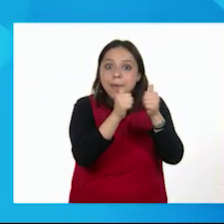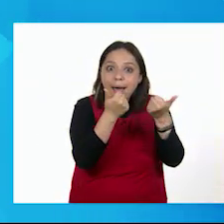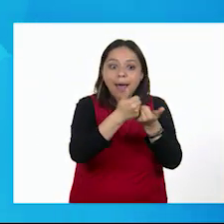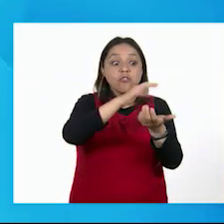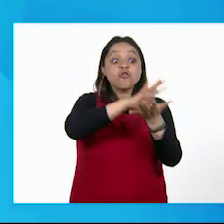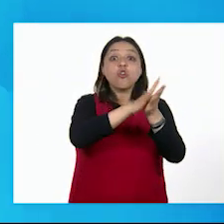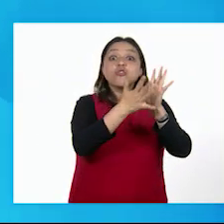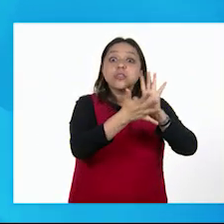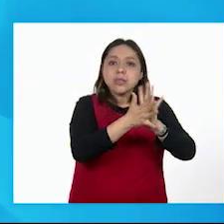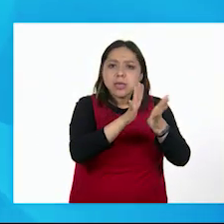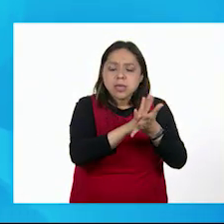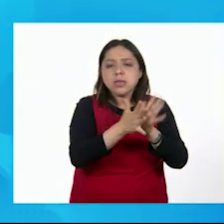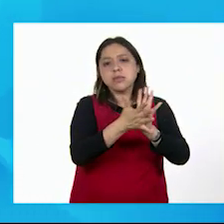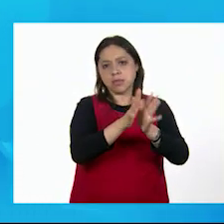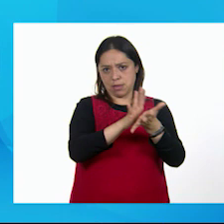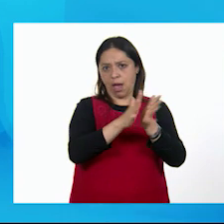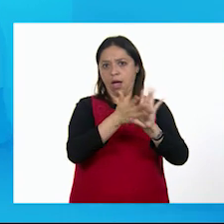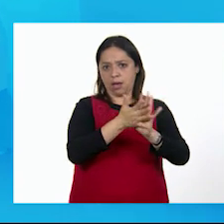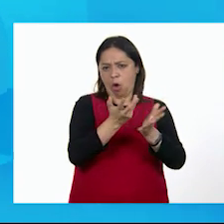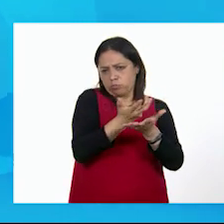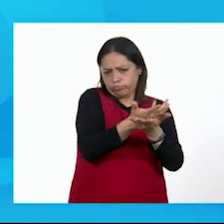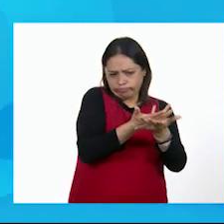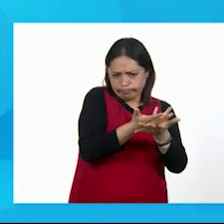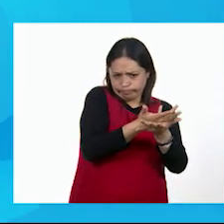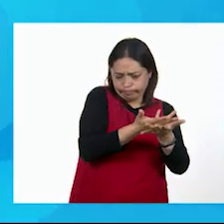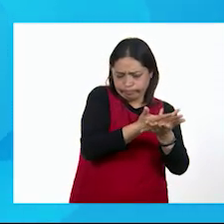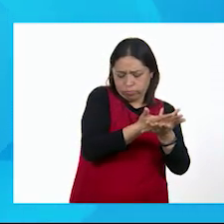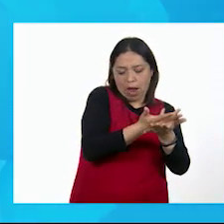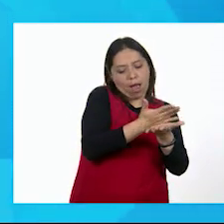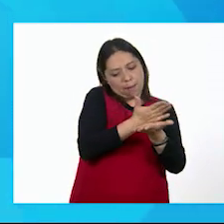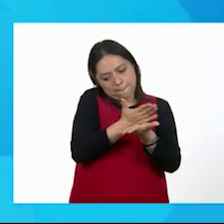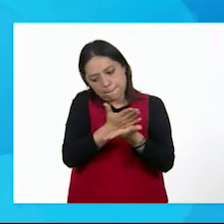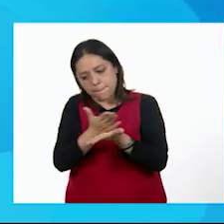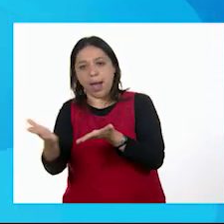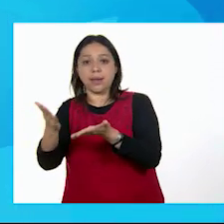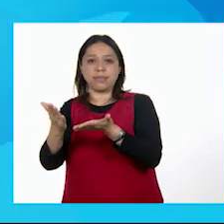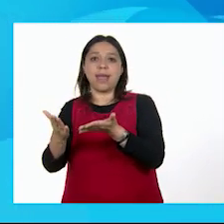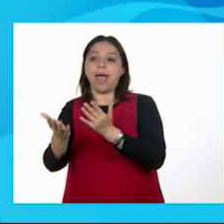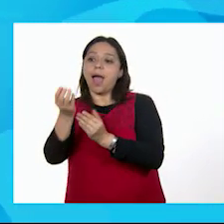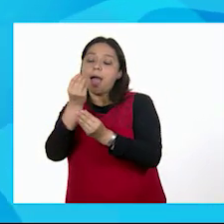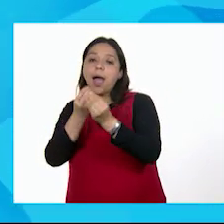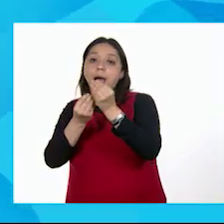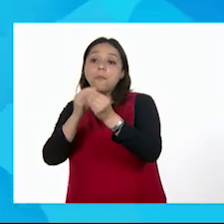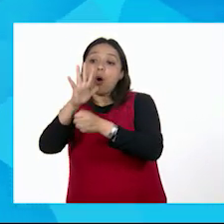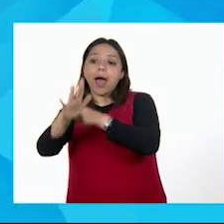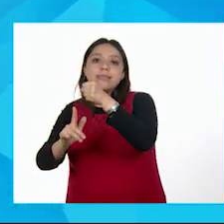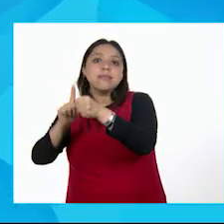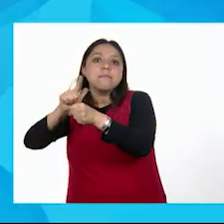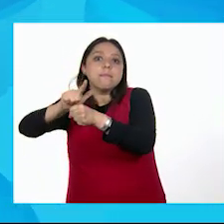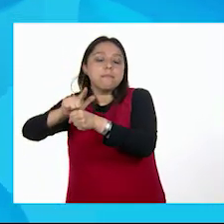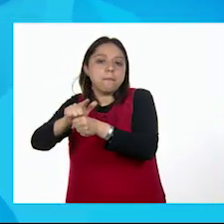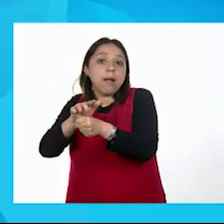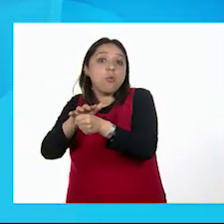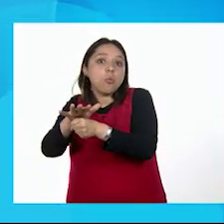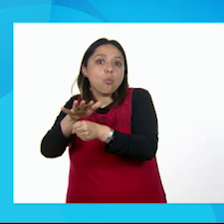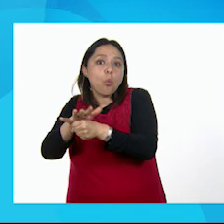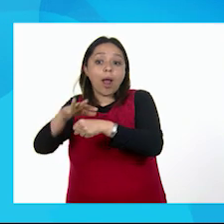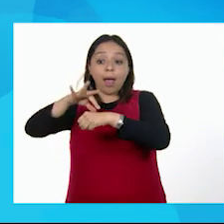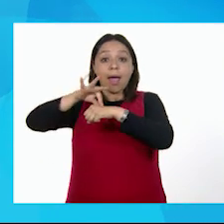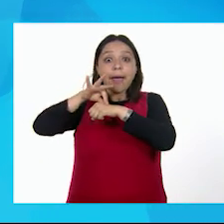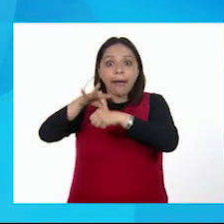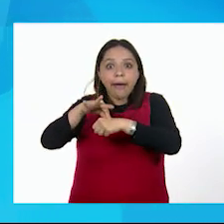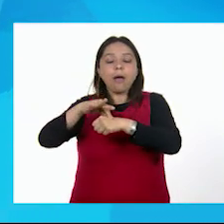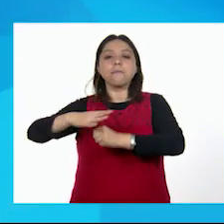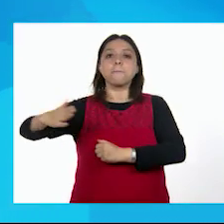otras pastas. En leguminosas y alimentos de origen animal, estamos hablando de carnes como el